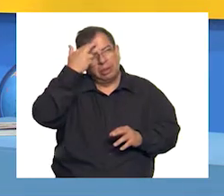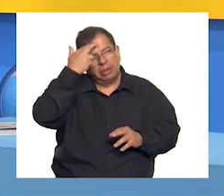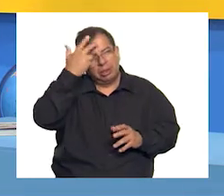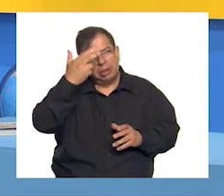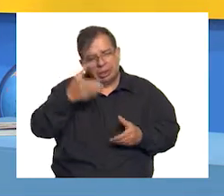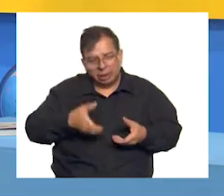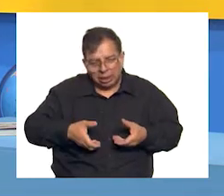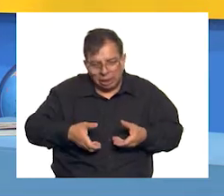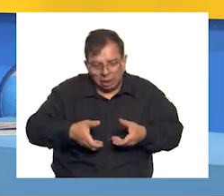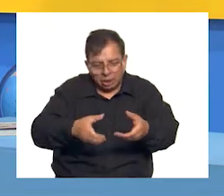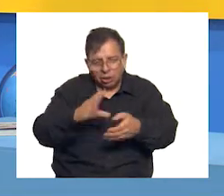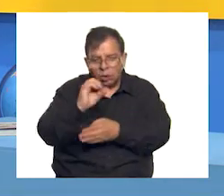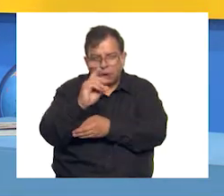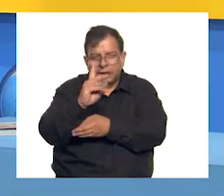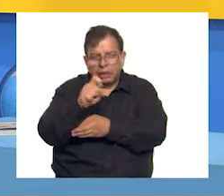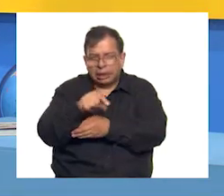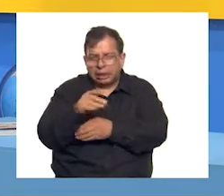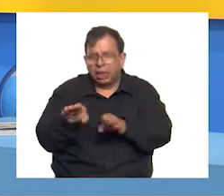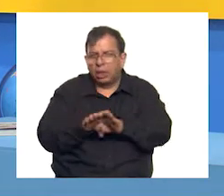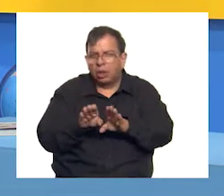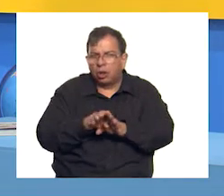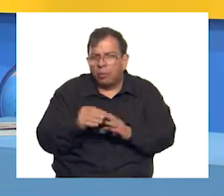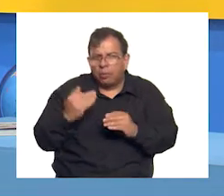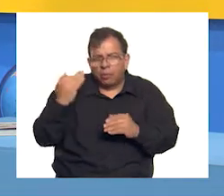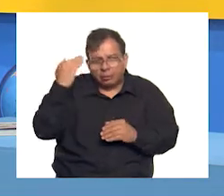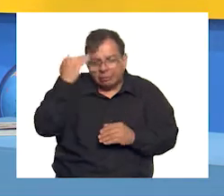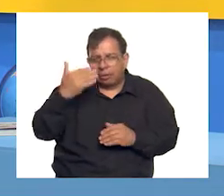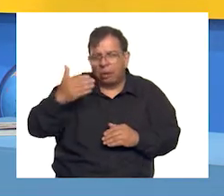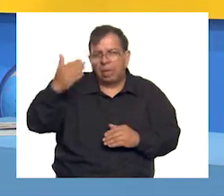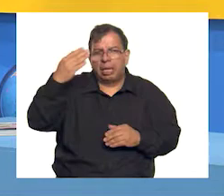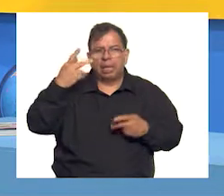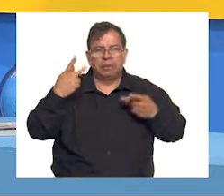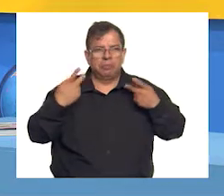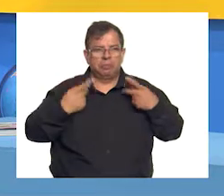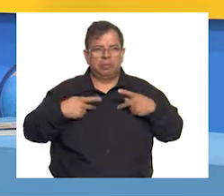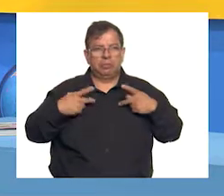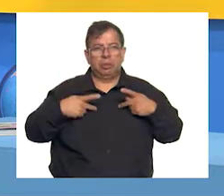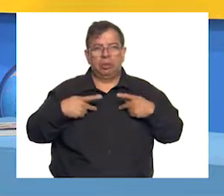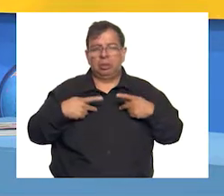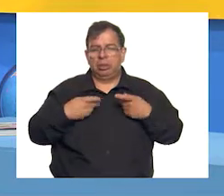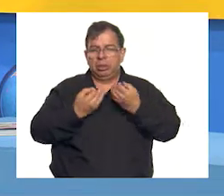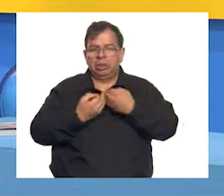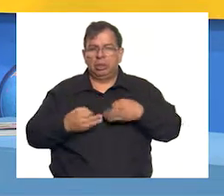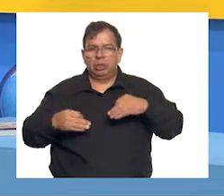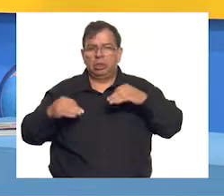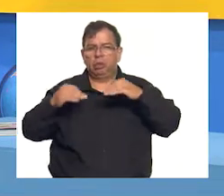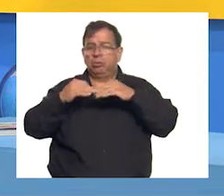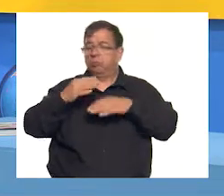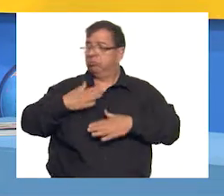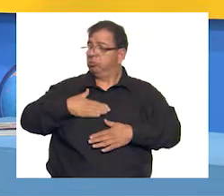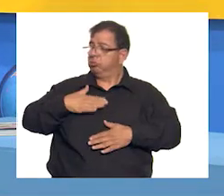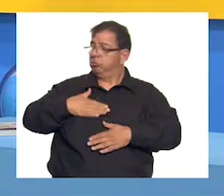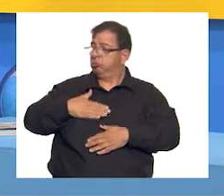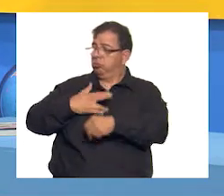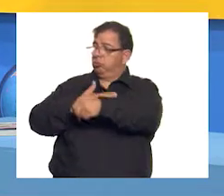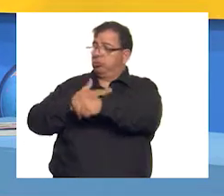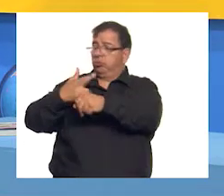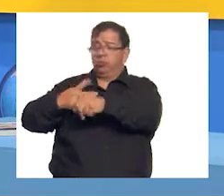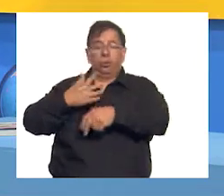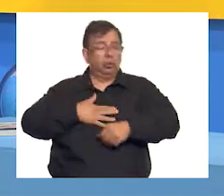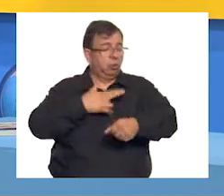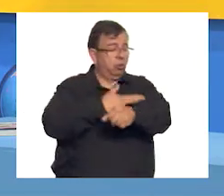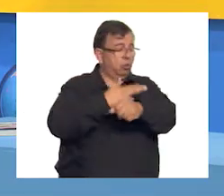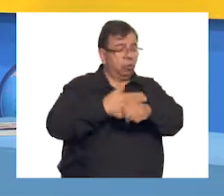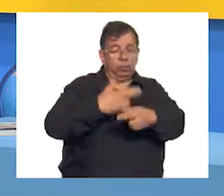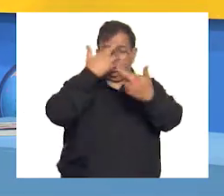del Callejón de la Condesa y cómo en esa época para las personas era muy importante el honor y ser